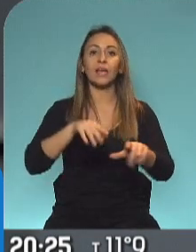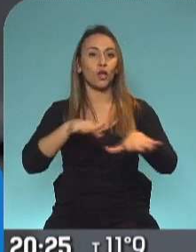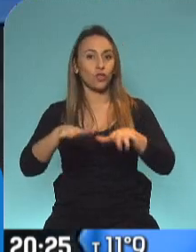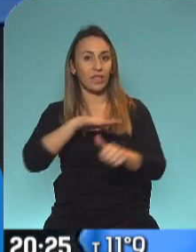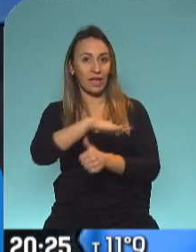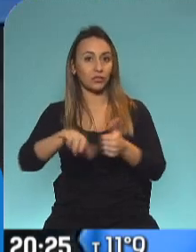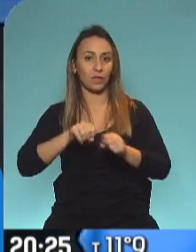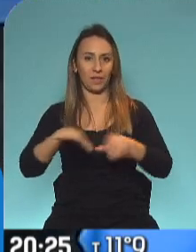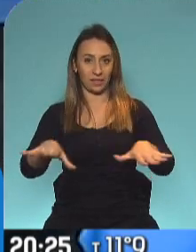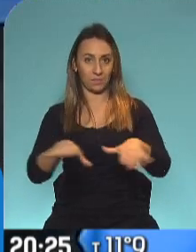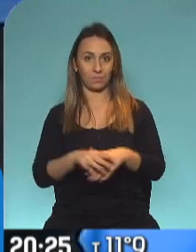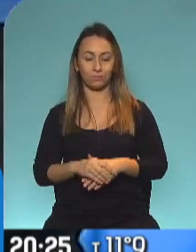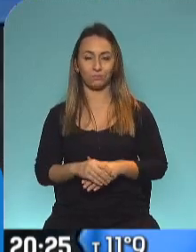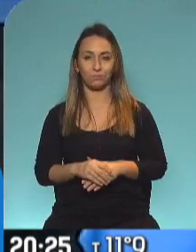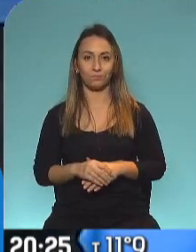pandemia.